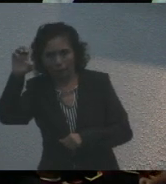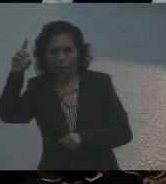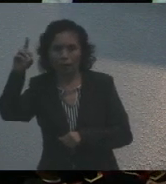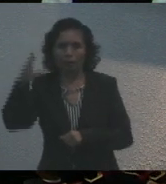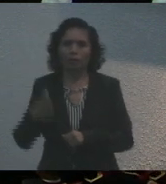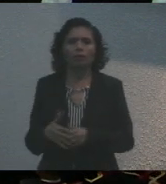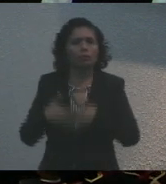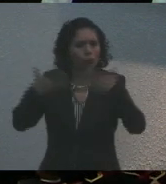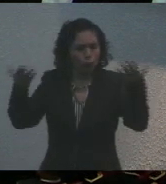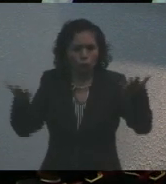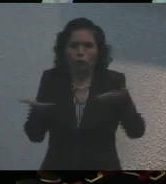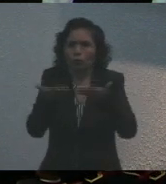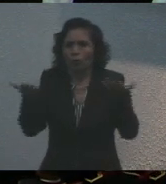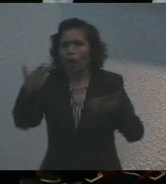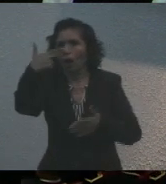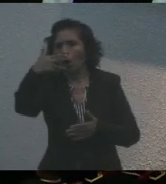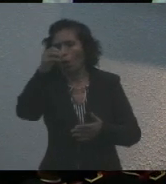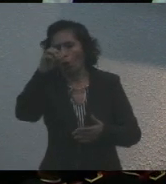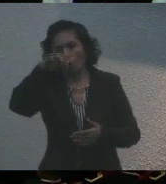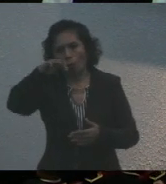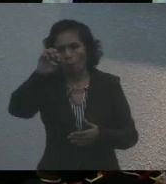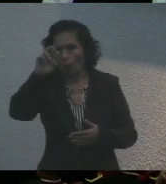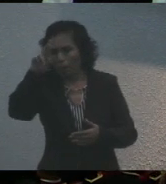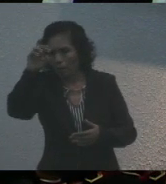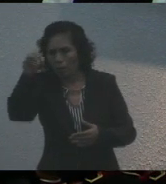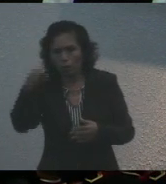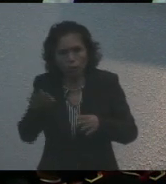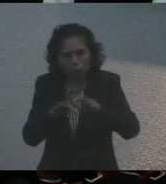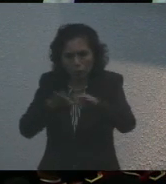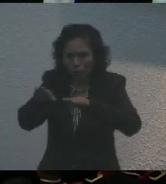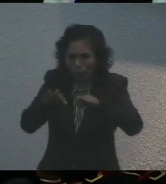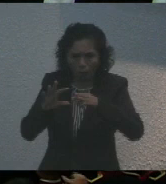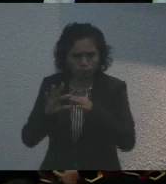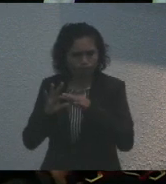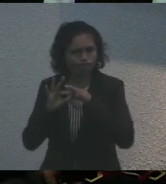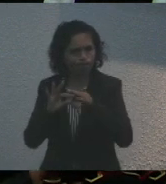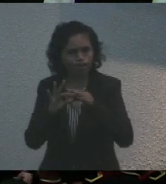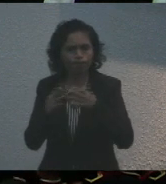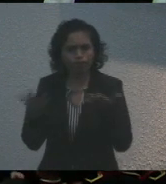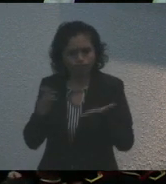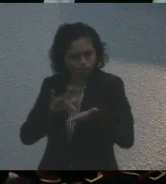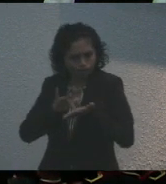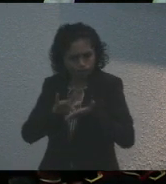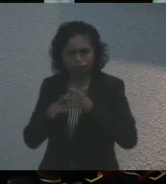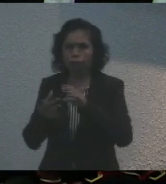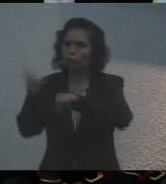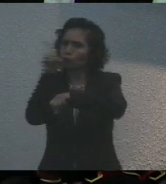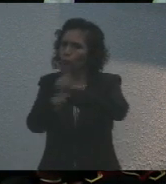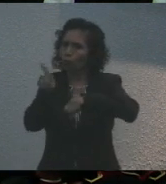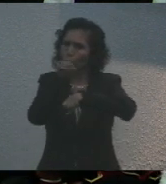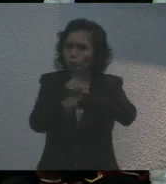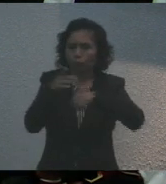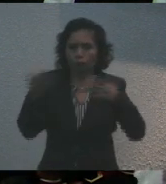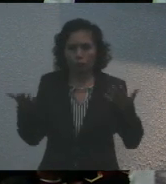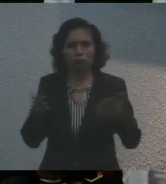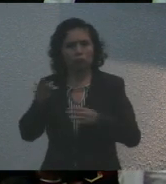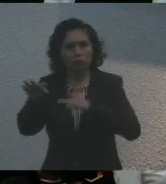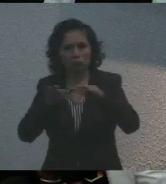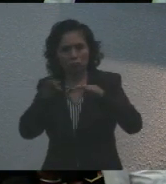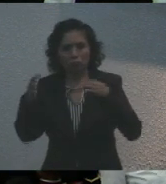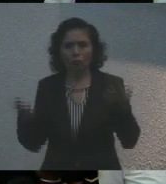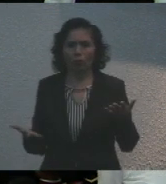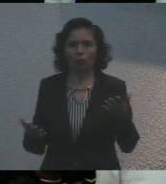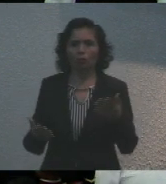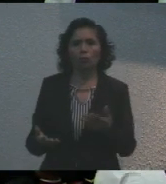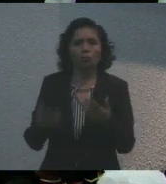de división Homero Mendoza, con quien trabajamos de la mano prácticamente todos los días, por supuesto al